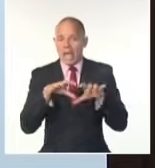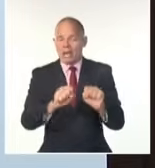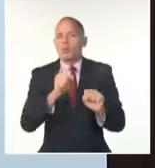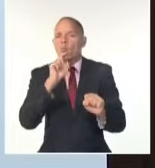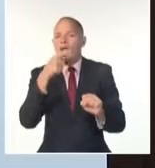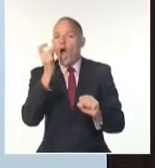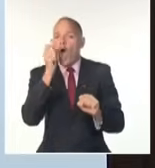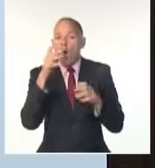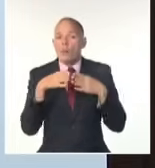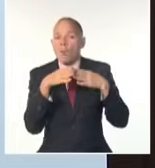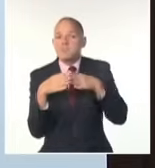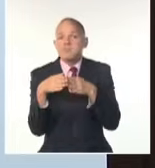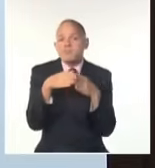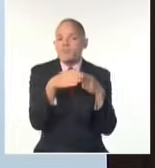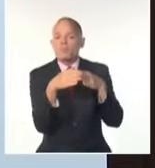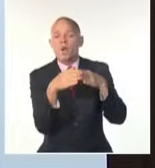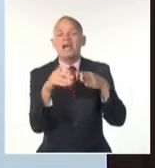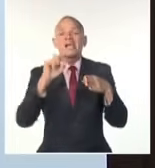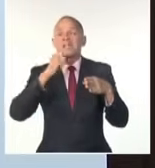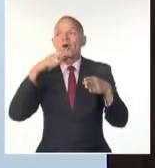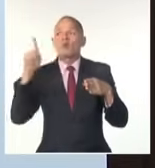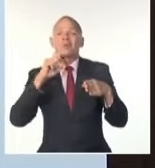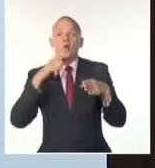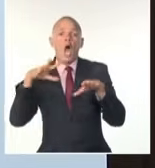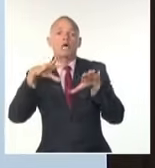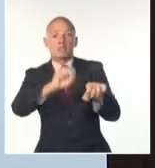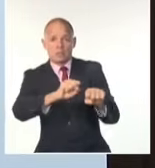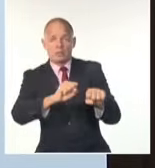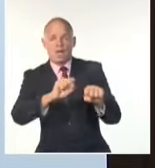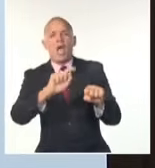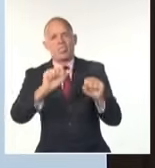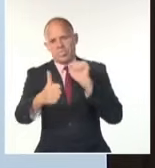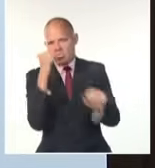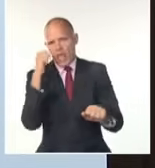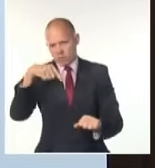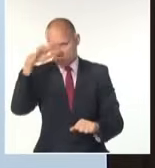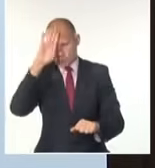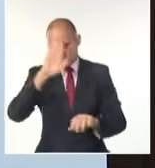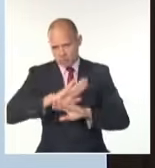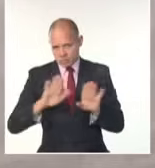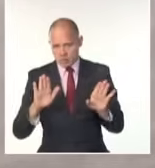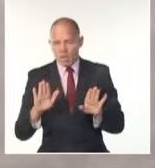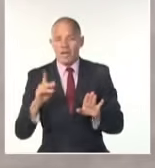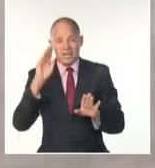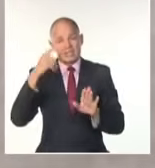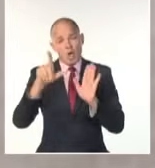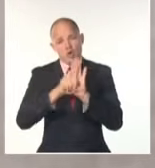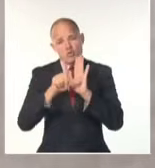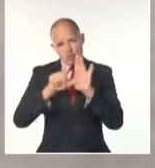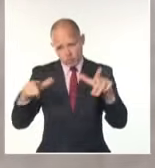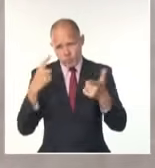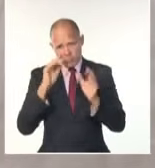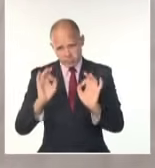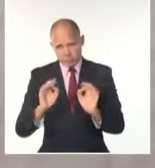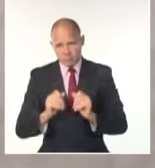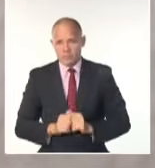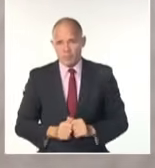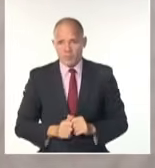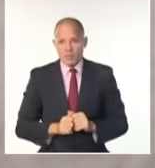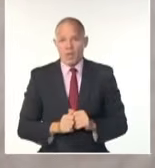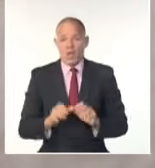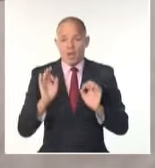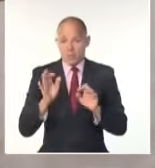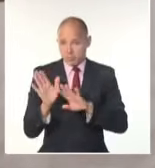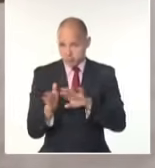Servicio de Guardacostas de los Estados Unidos, el cual fue devuelto a nuestro país a partir de los convenios internacionales. En el mismo orden